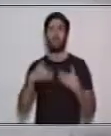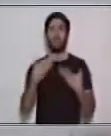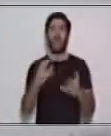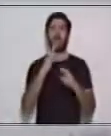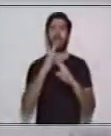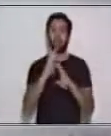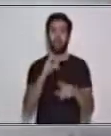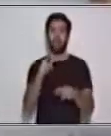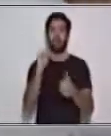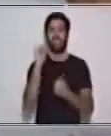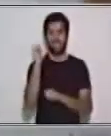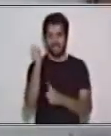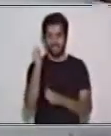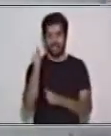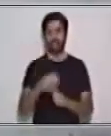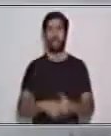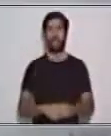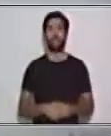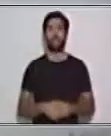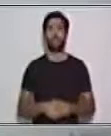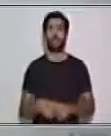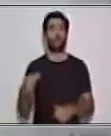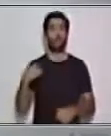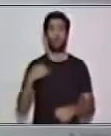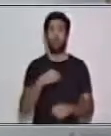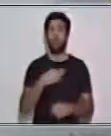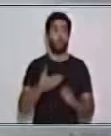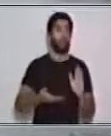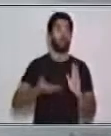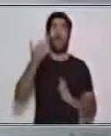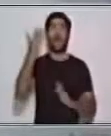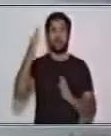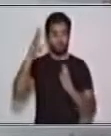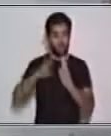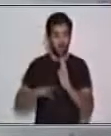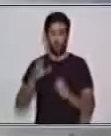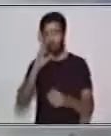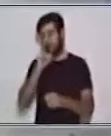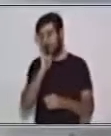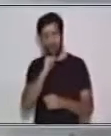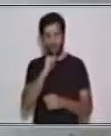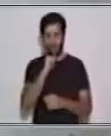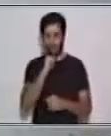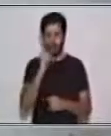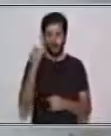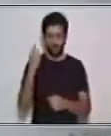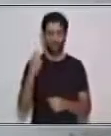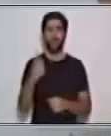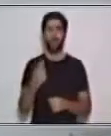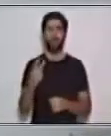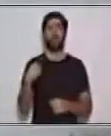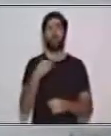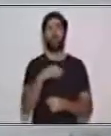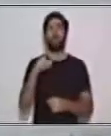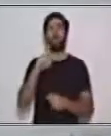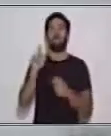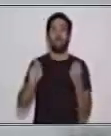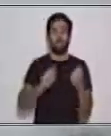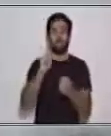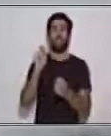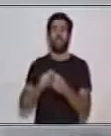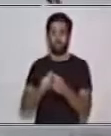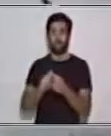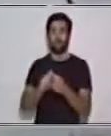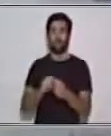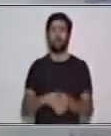15, porque fueron las personas encuestadas. No nos puede dar ni más ni menos, ¿verdad? Nos tiene que dar la cantidad de